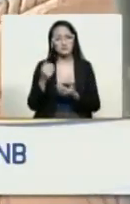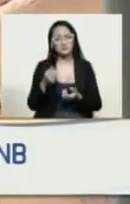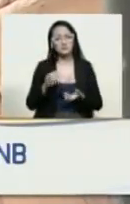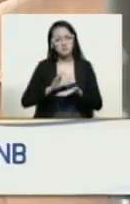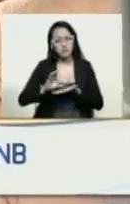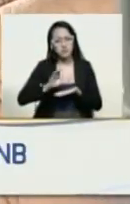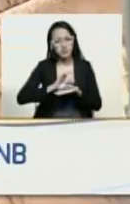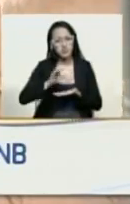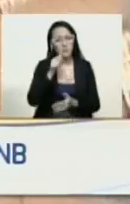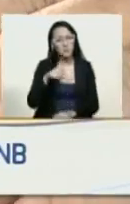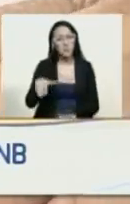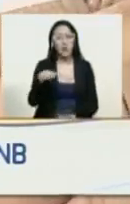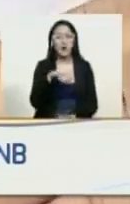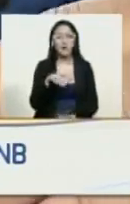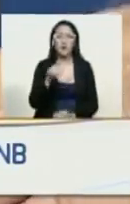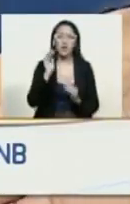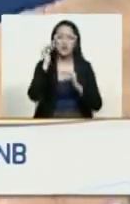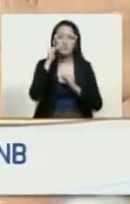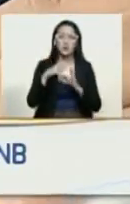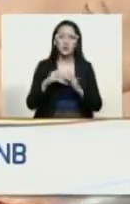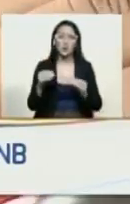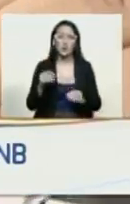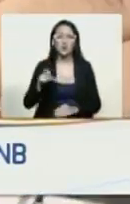pueblo, atendiendo todo.